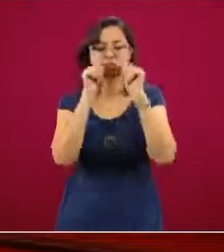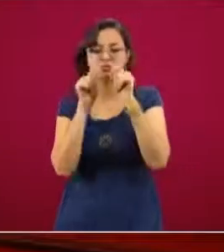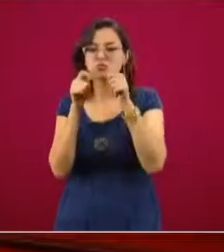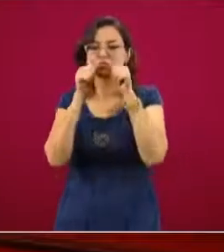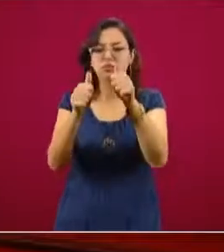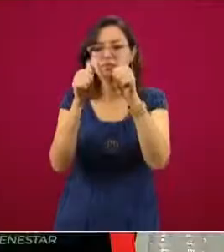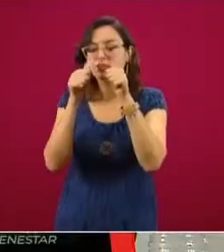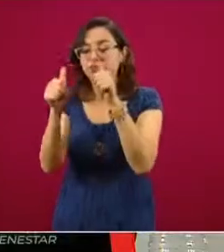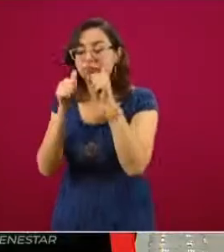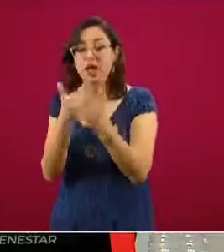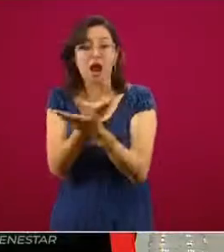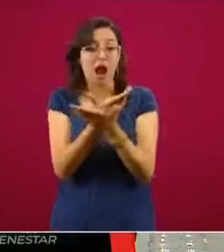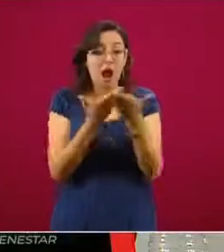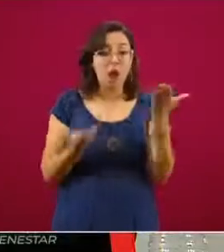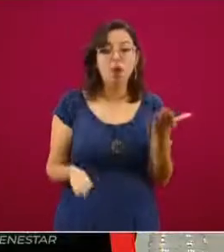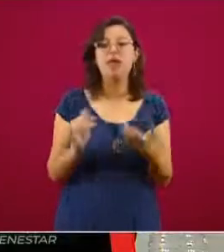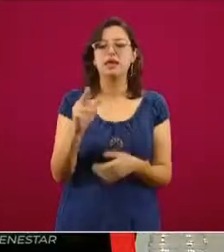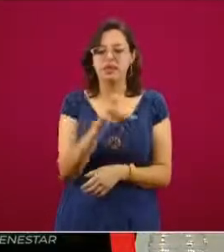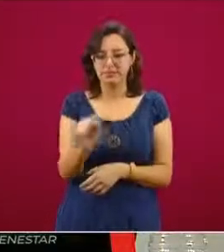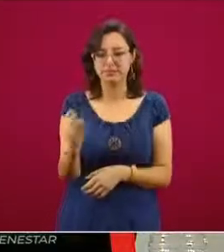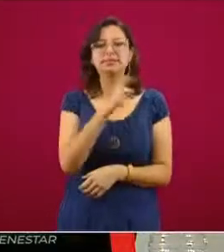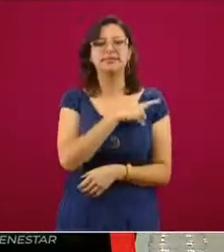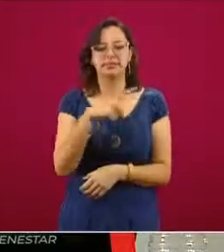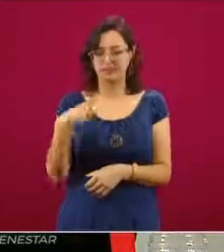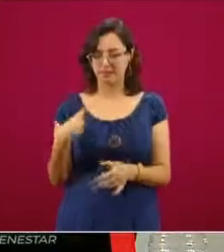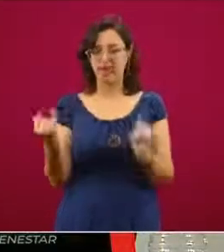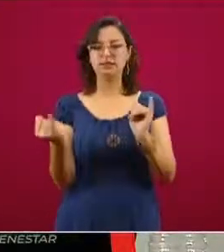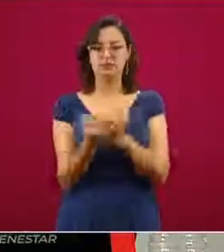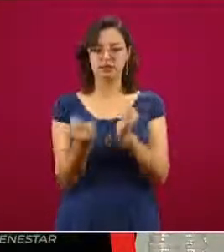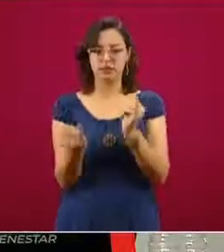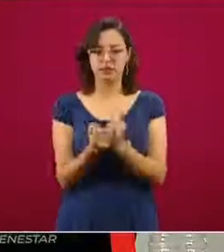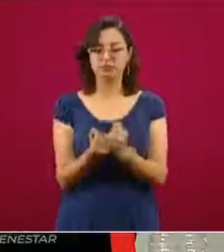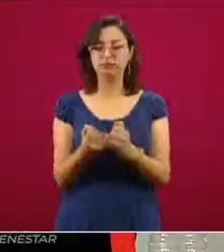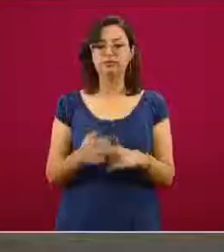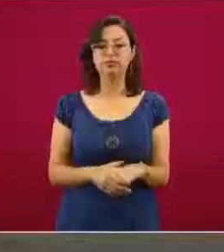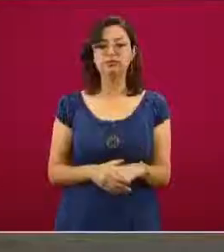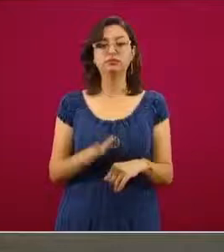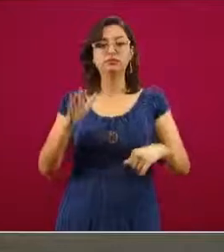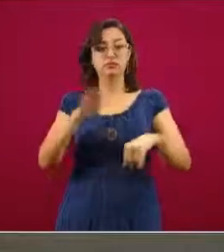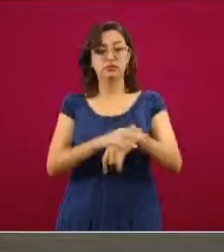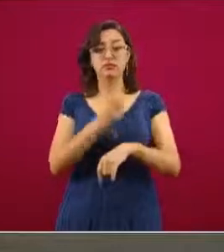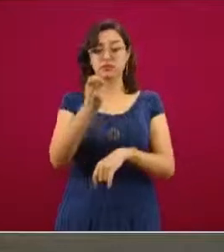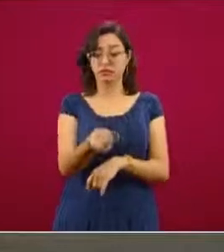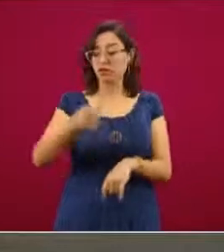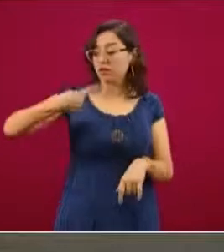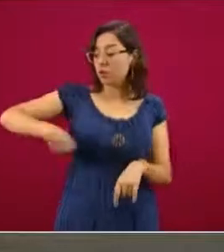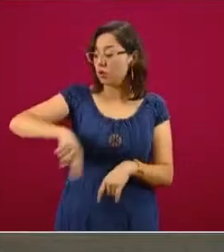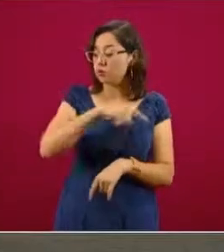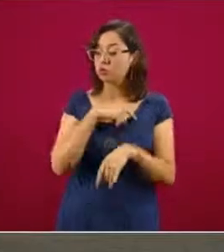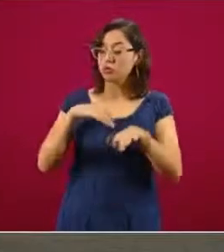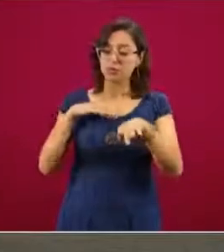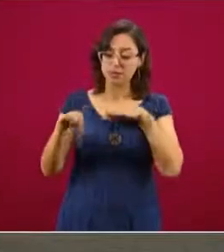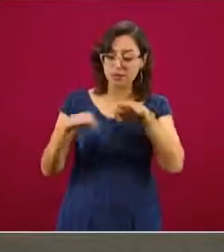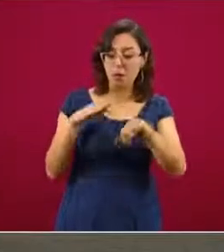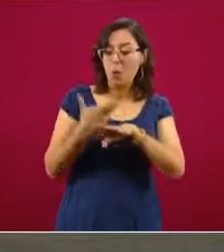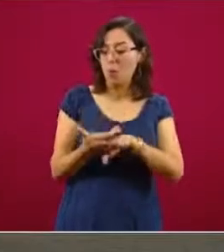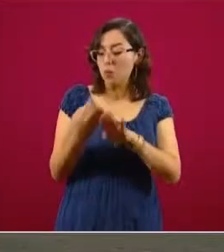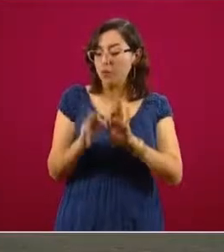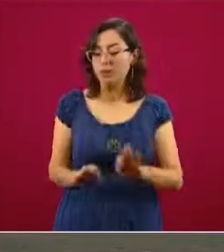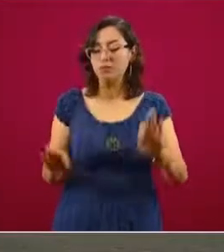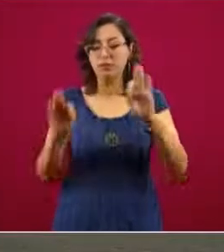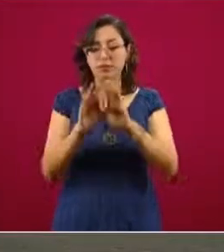Seguro Social tiene que estar ahí. Por eso este trabajo es tan importante, que